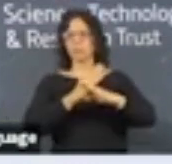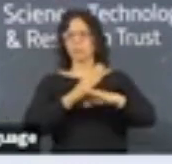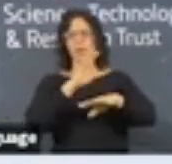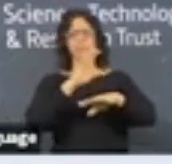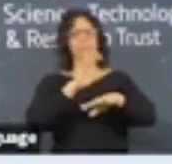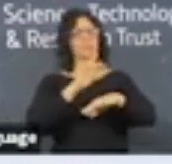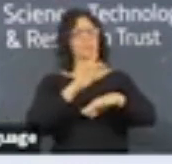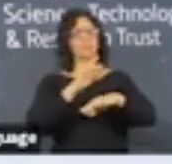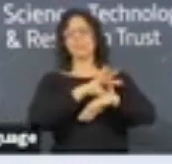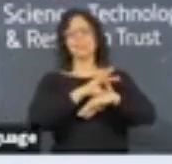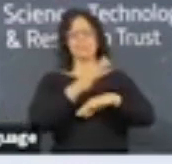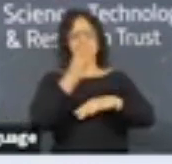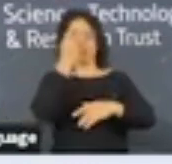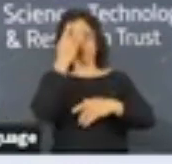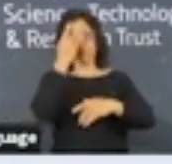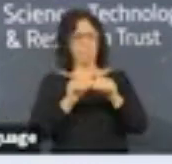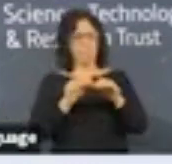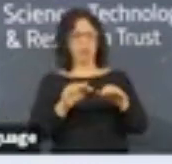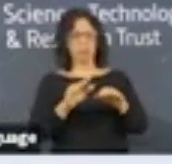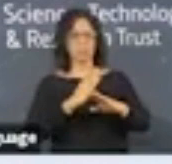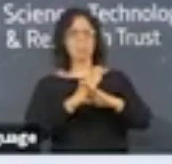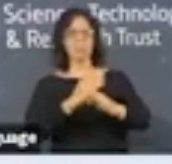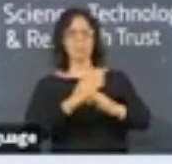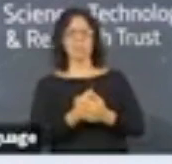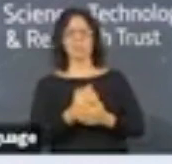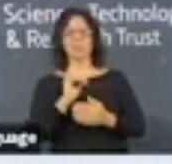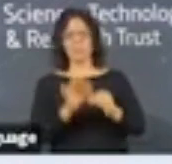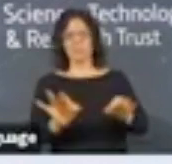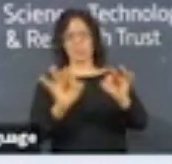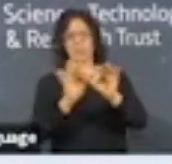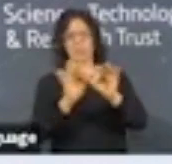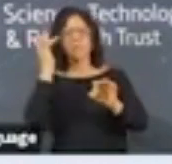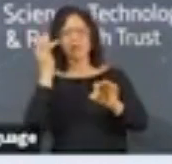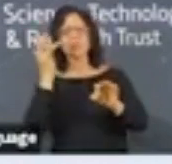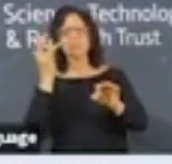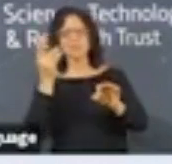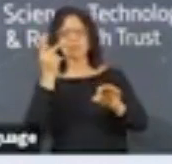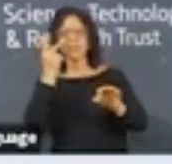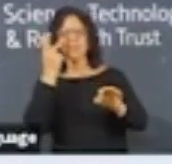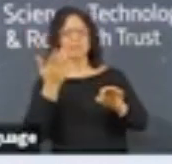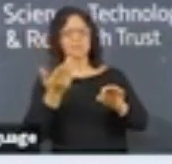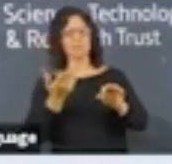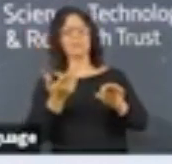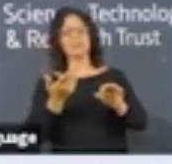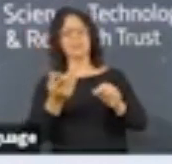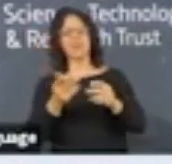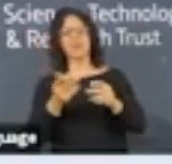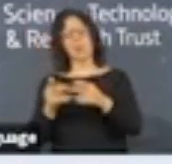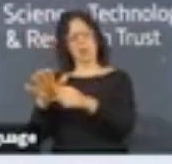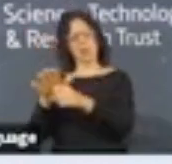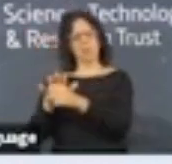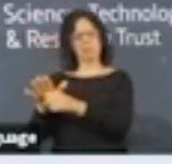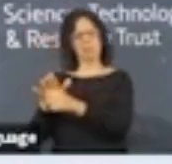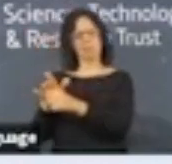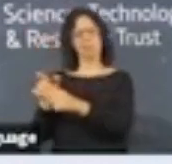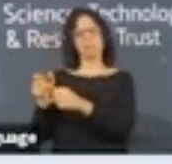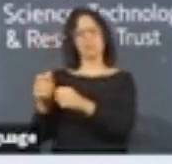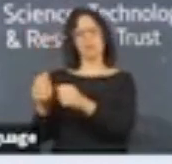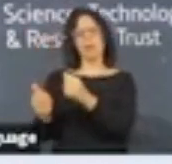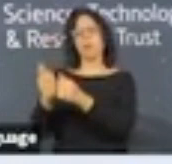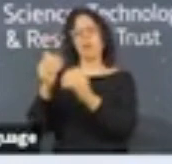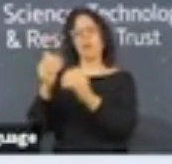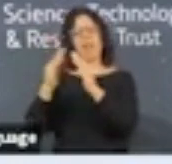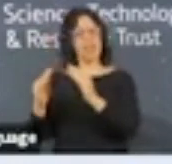Este aspecto es sumamente importante porque vemos que en lugares donde la mayoría de las viviendas